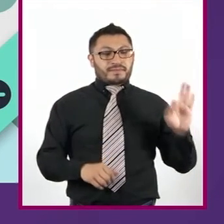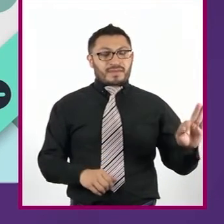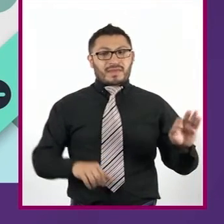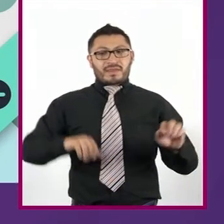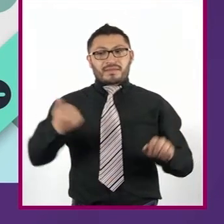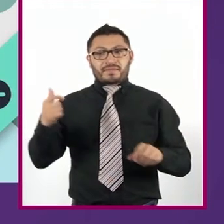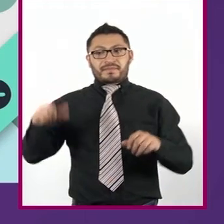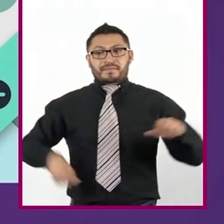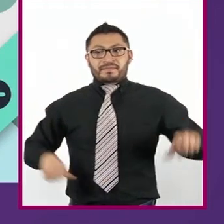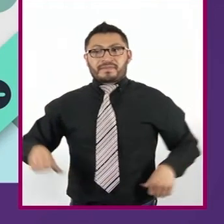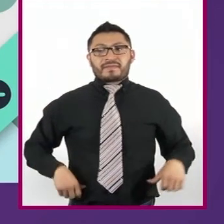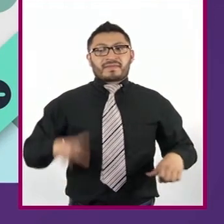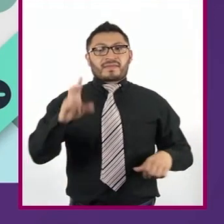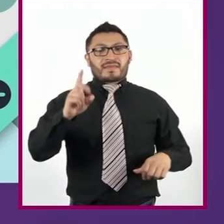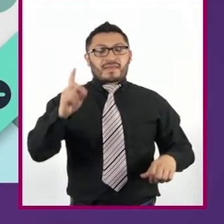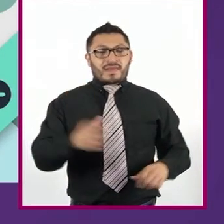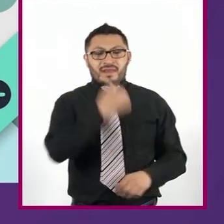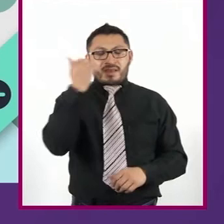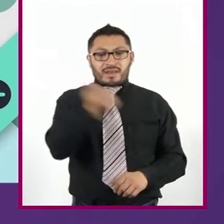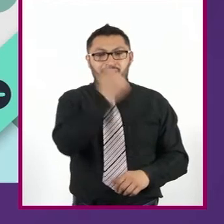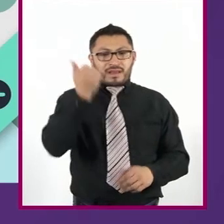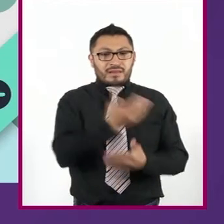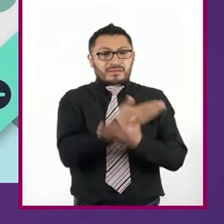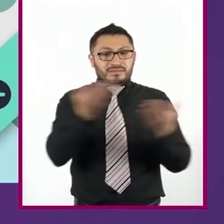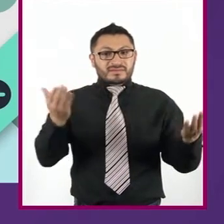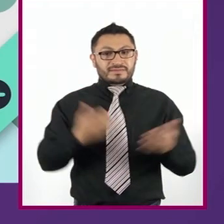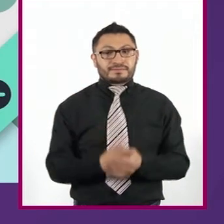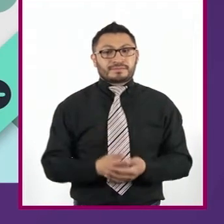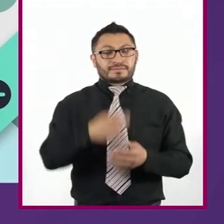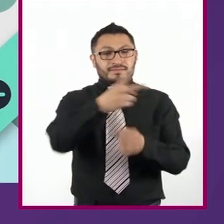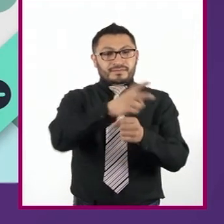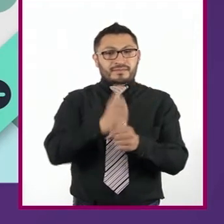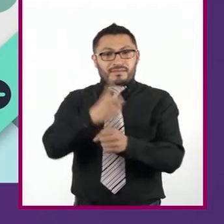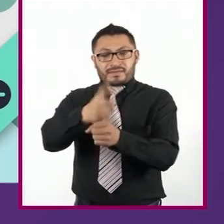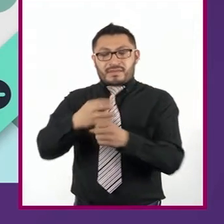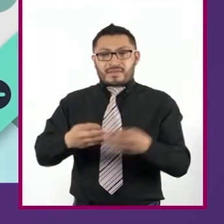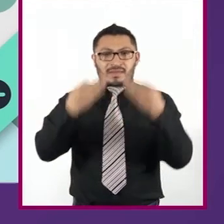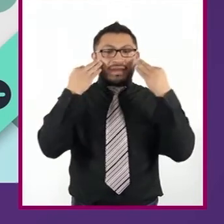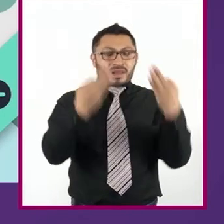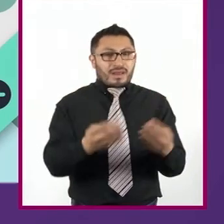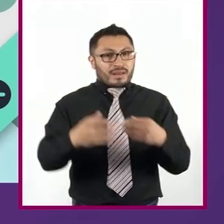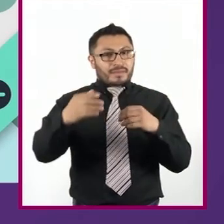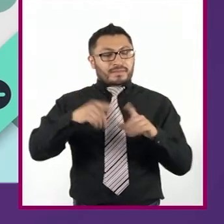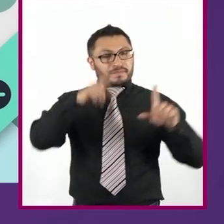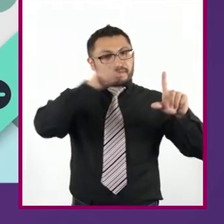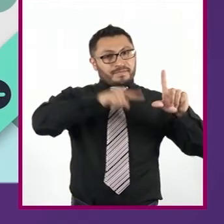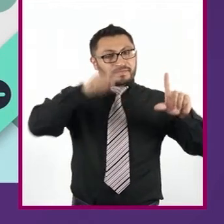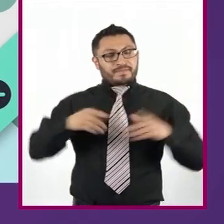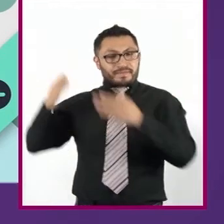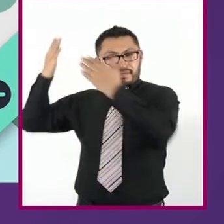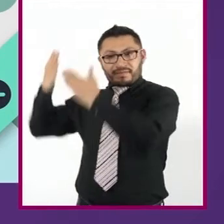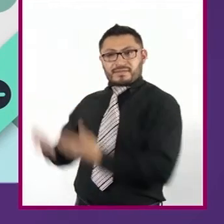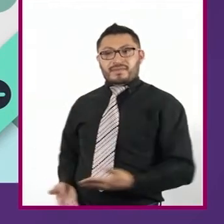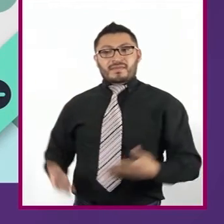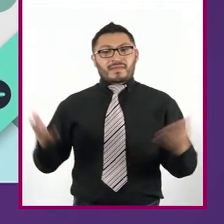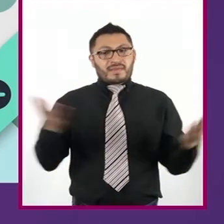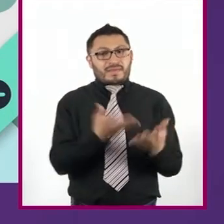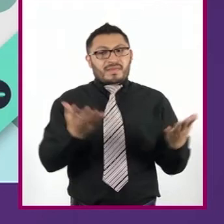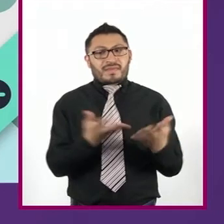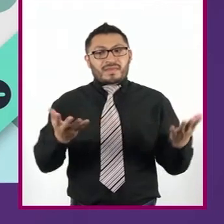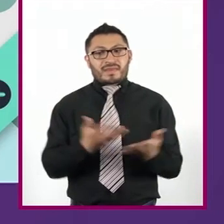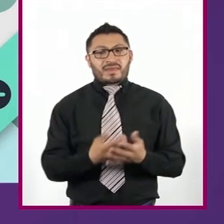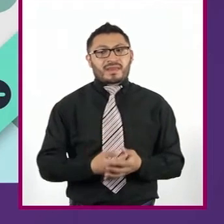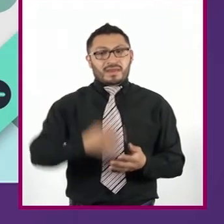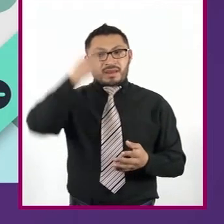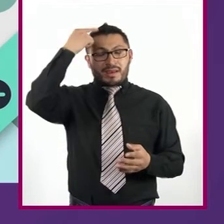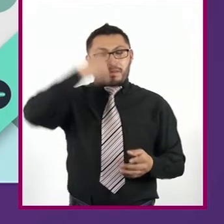30. Alumnas y alumnos, los invito a observar las siguientes gráficas, que fueron elaboradas